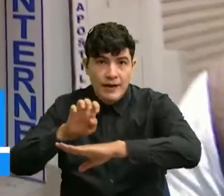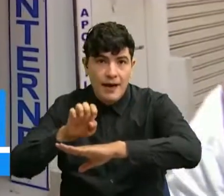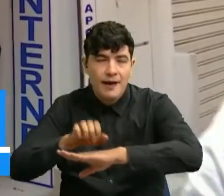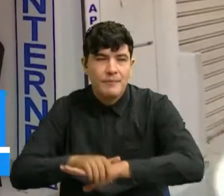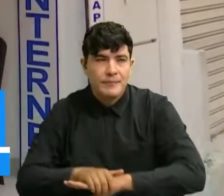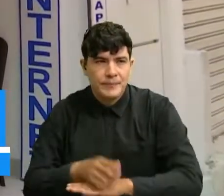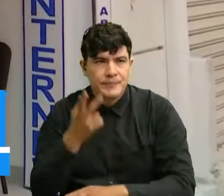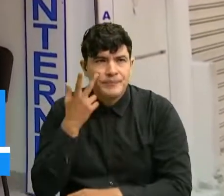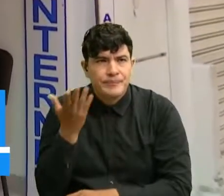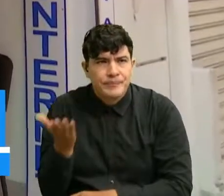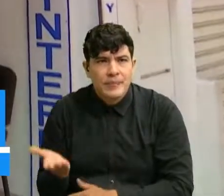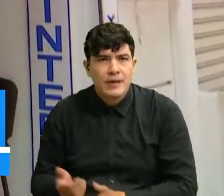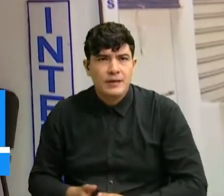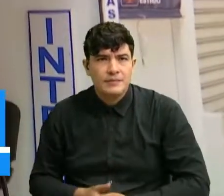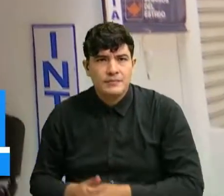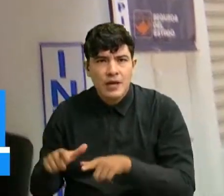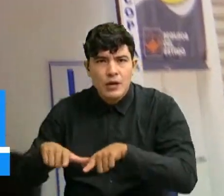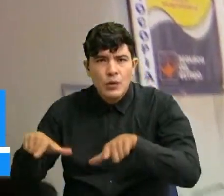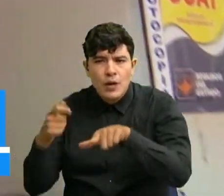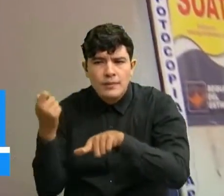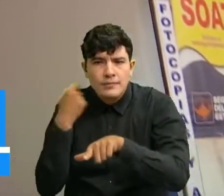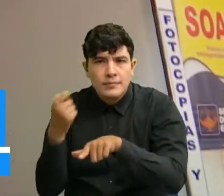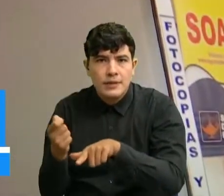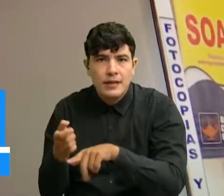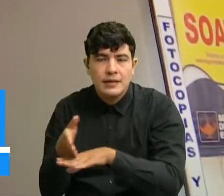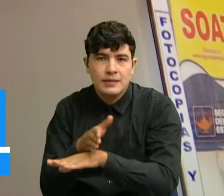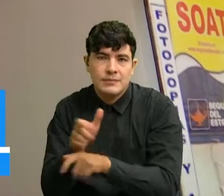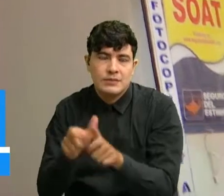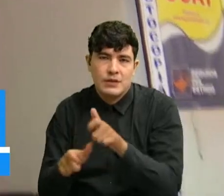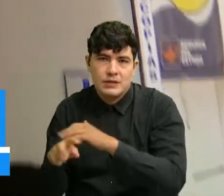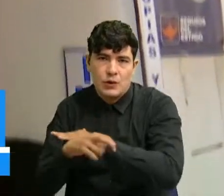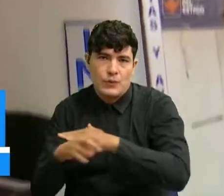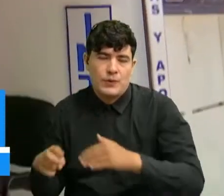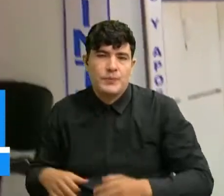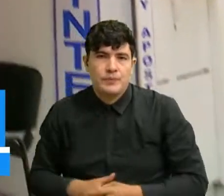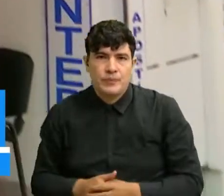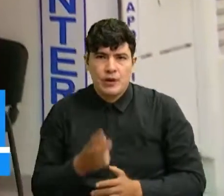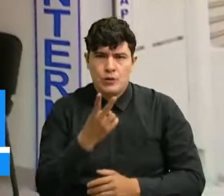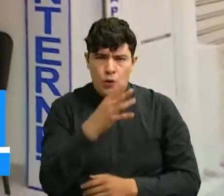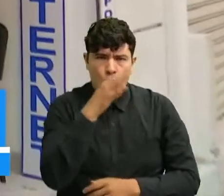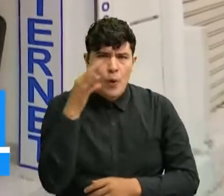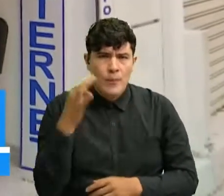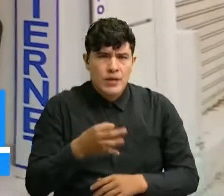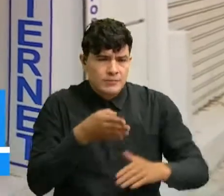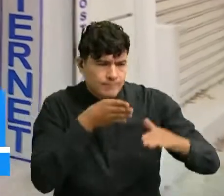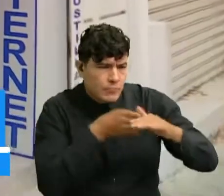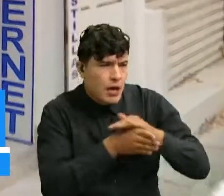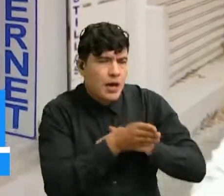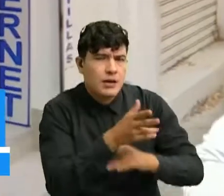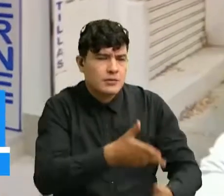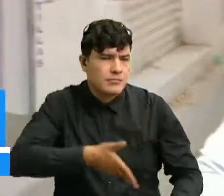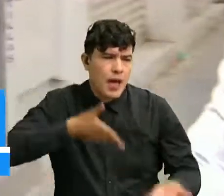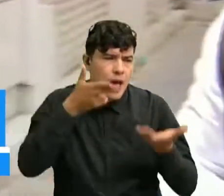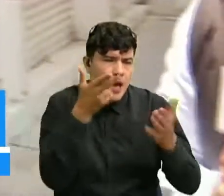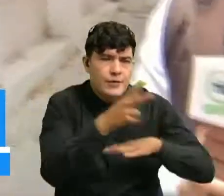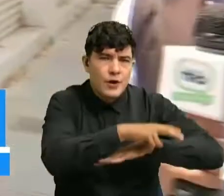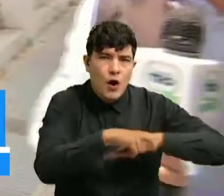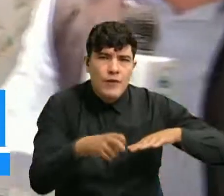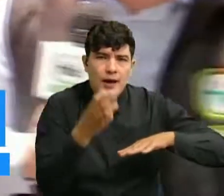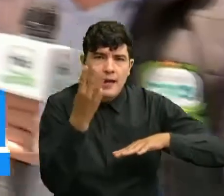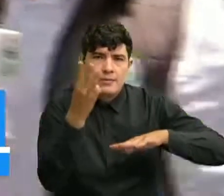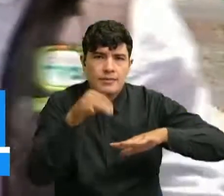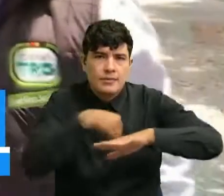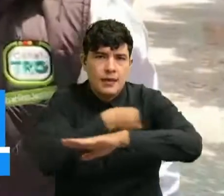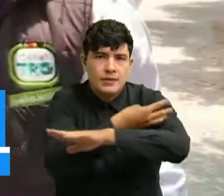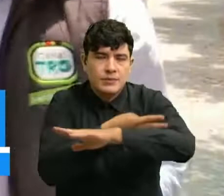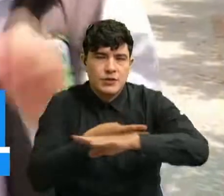fue hurtado. Hasta este lugar habrían llegado dos hombres en una motocicleta y se habrían robado la suma de 3 millones de pesos. Pues